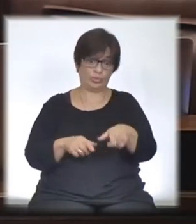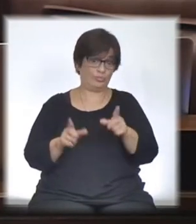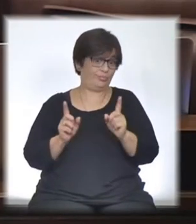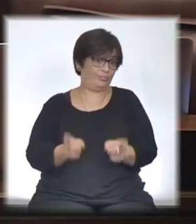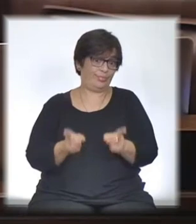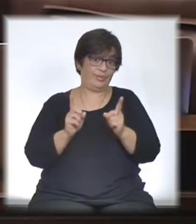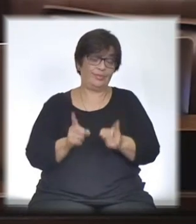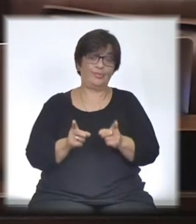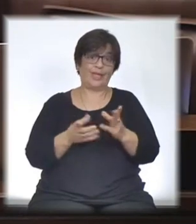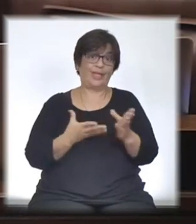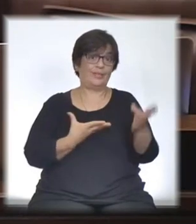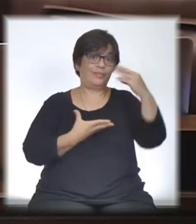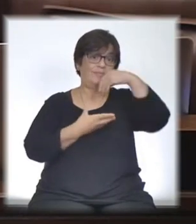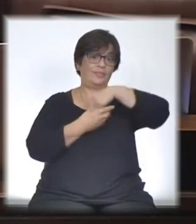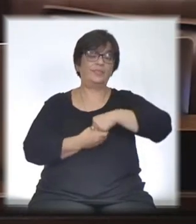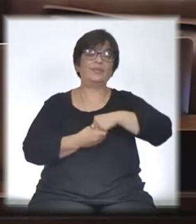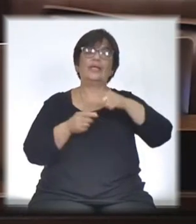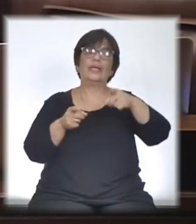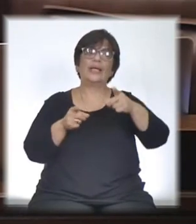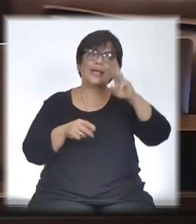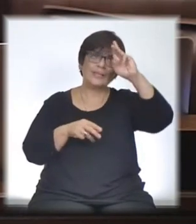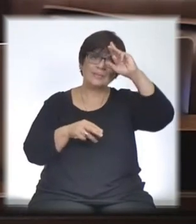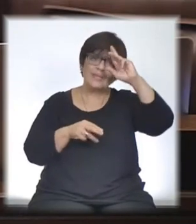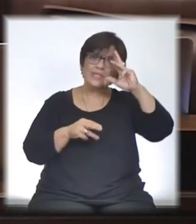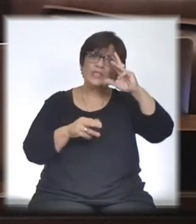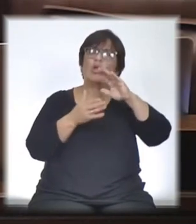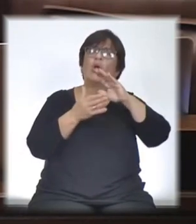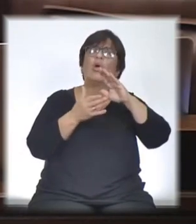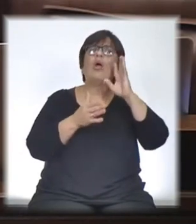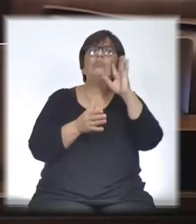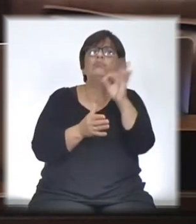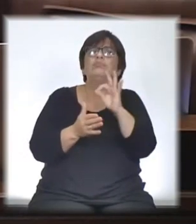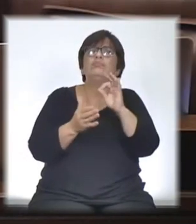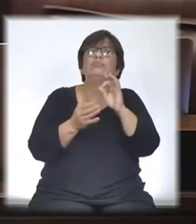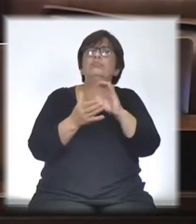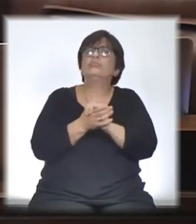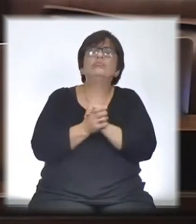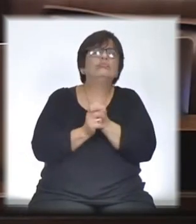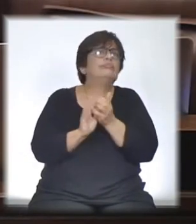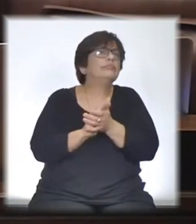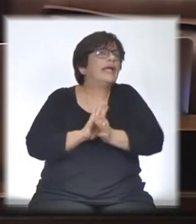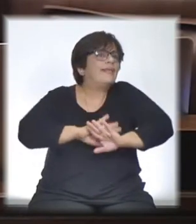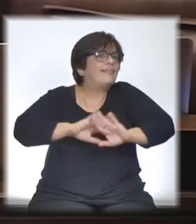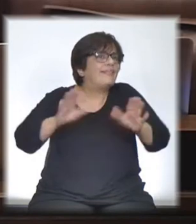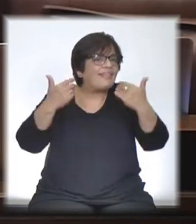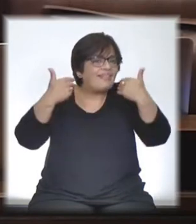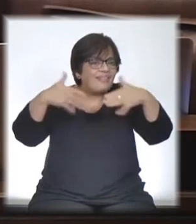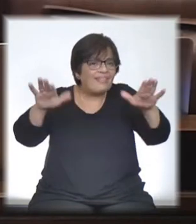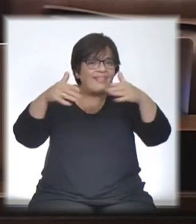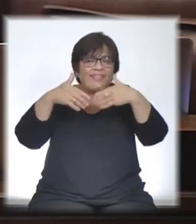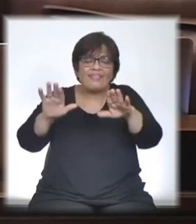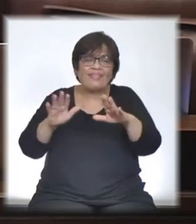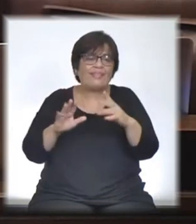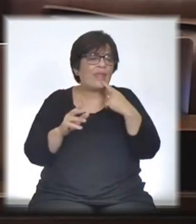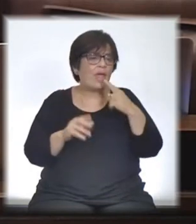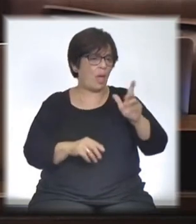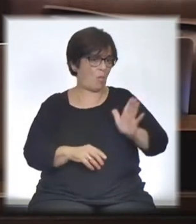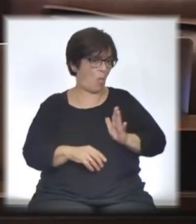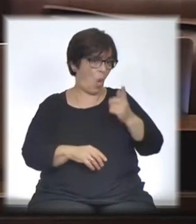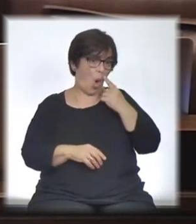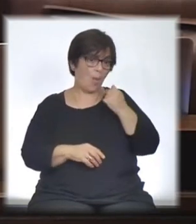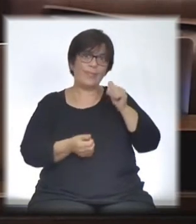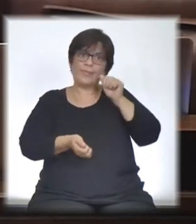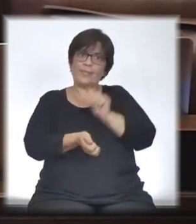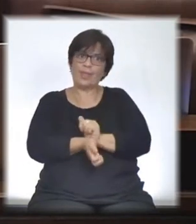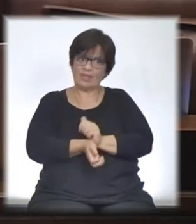se contemplaban los principios de la amnistía y se convalidaba la libertad de todos los presos y presas que